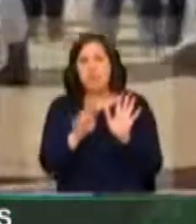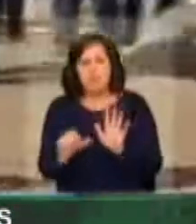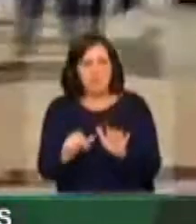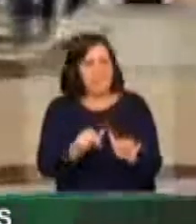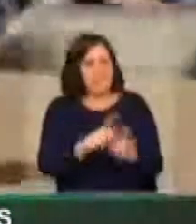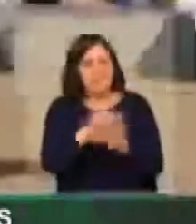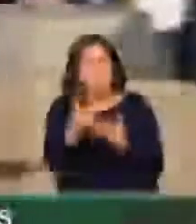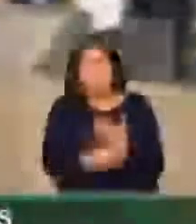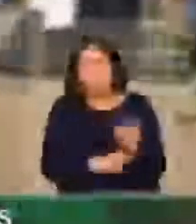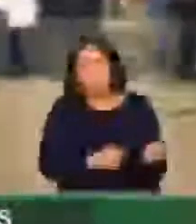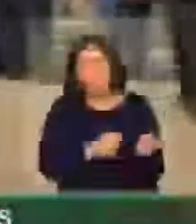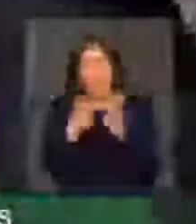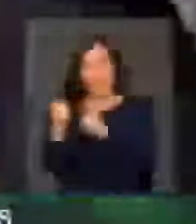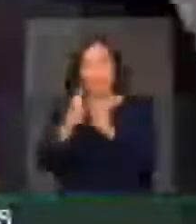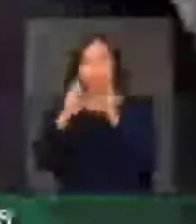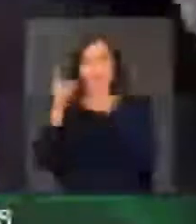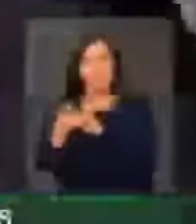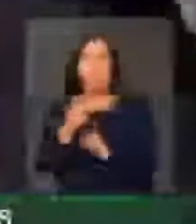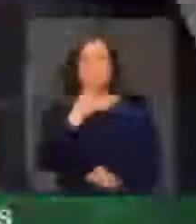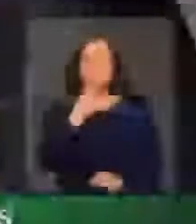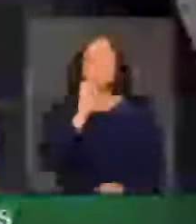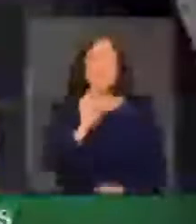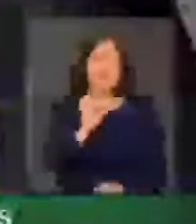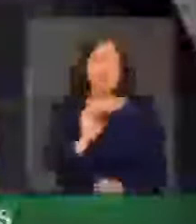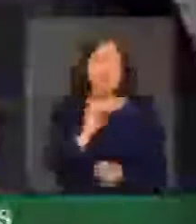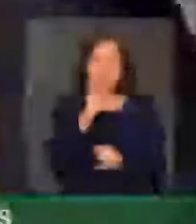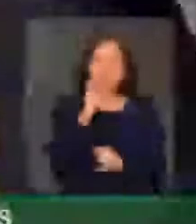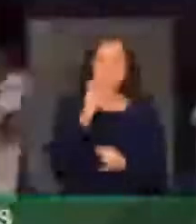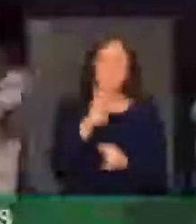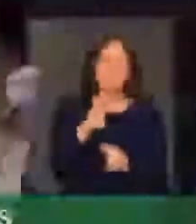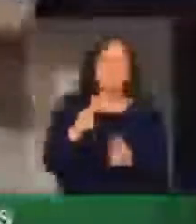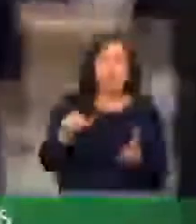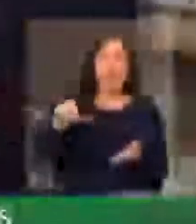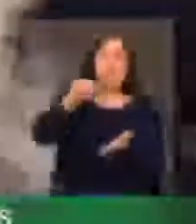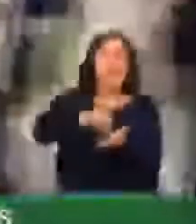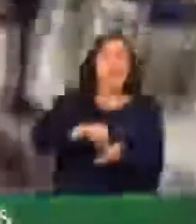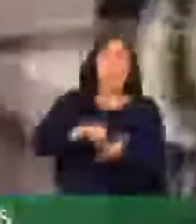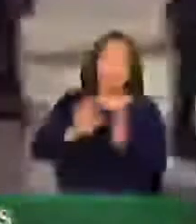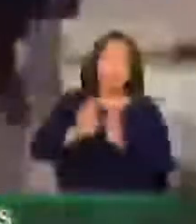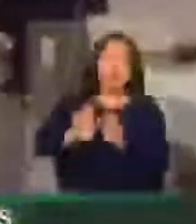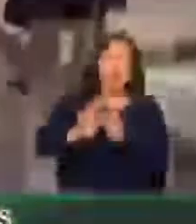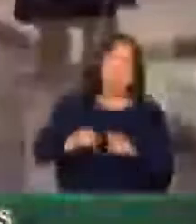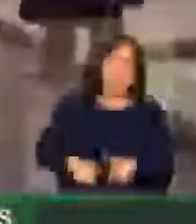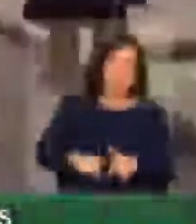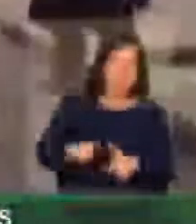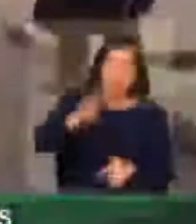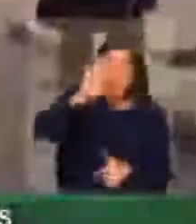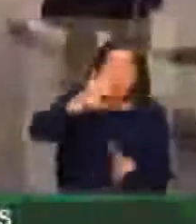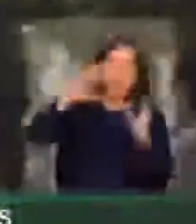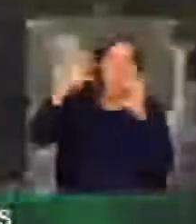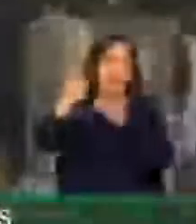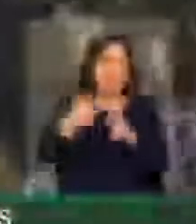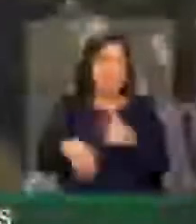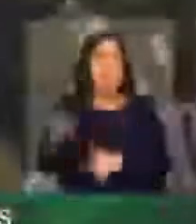fue remitido al Parlamento. Los feriados nos recuerdan acontecimientos patrios propios de la gesta libertadora, así como hechos de repercusión universal,